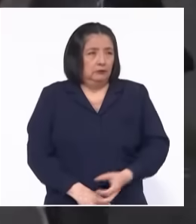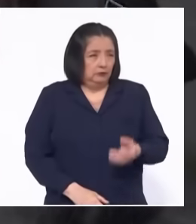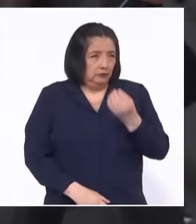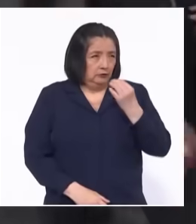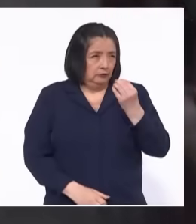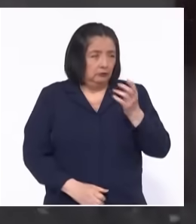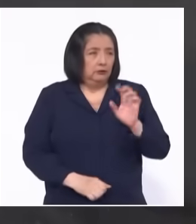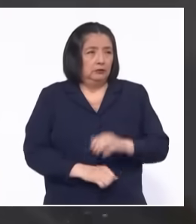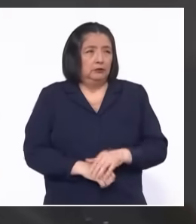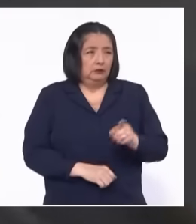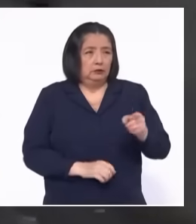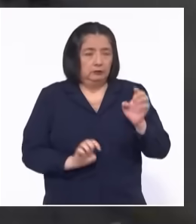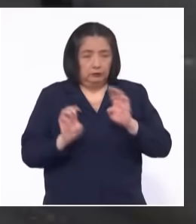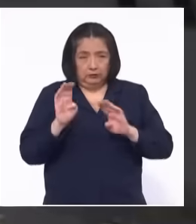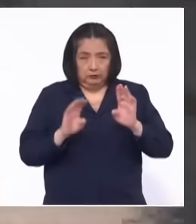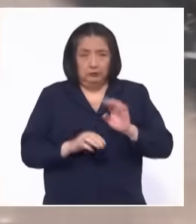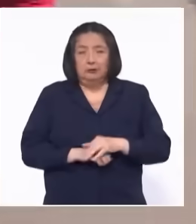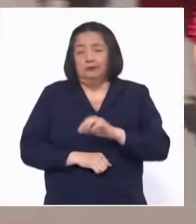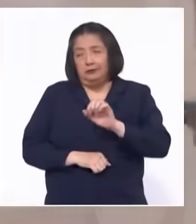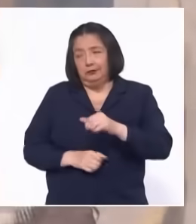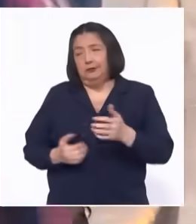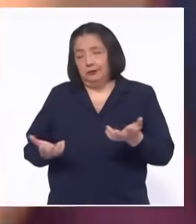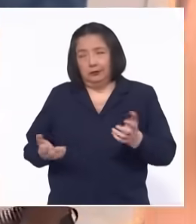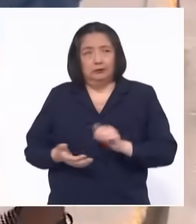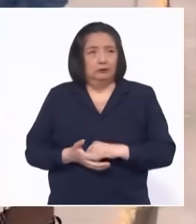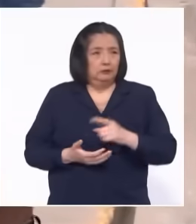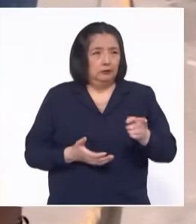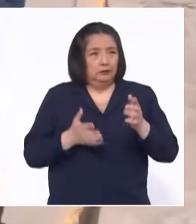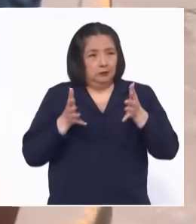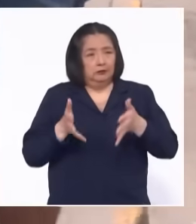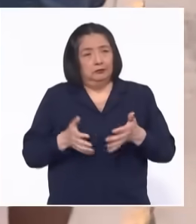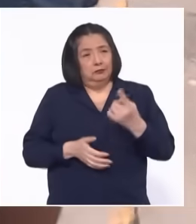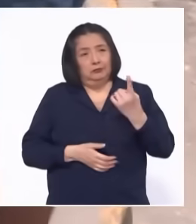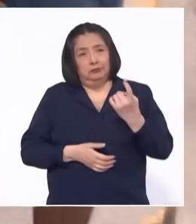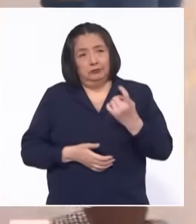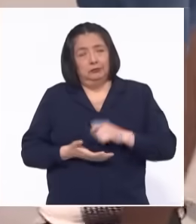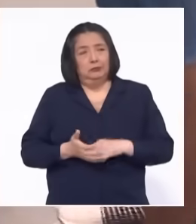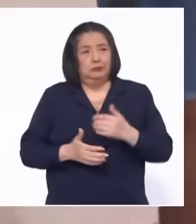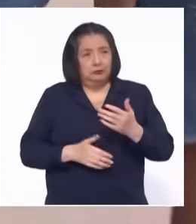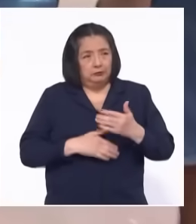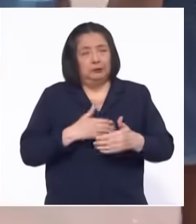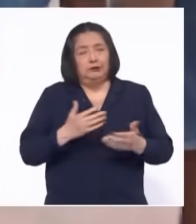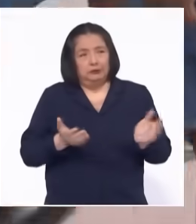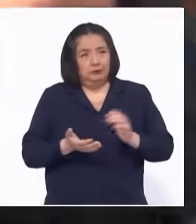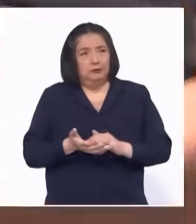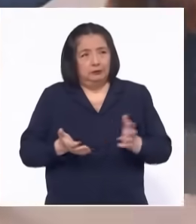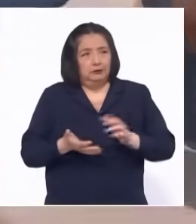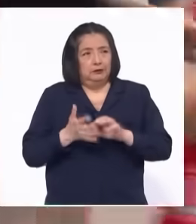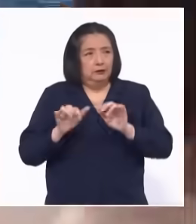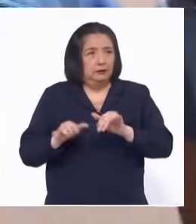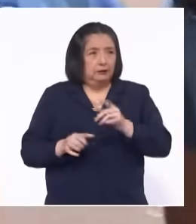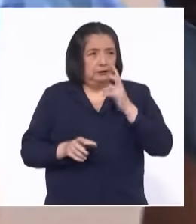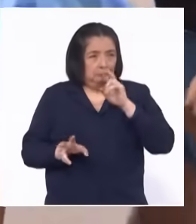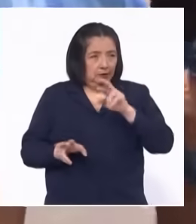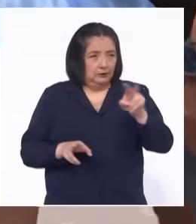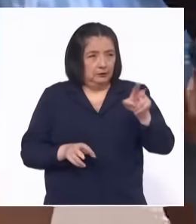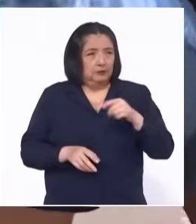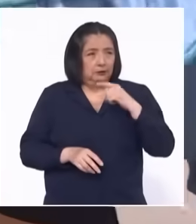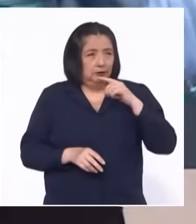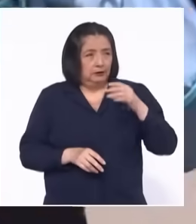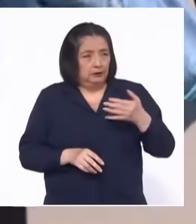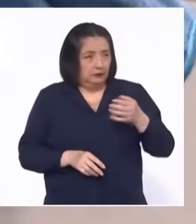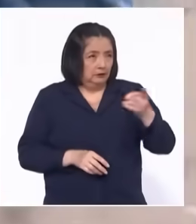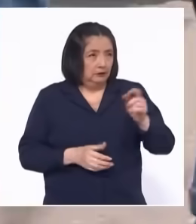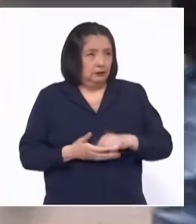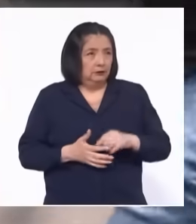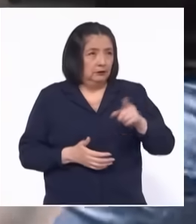alimentos. Al paso. Y eso es lo que preocupa, ¿no es cierto? Claro, porque si dejas a uno, poco a poco empiezan a quedarse todos. Si te das cuenta, la señora, a pesar